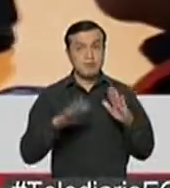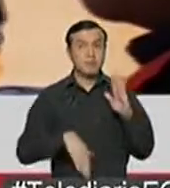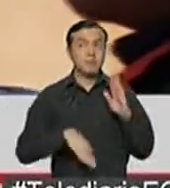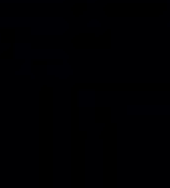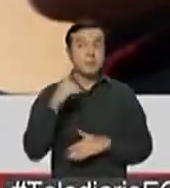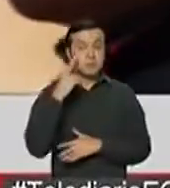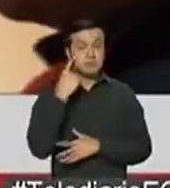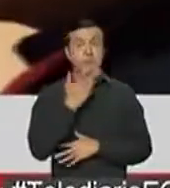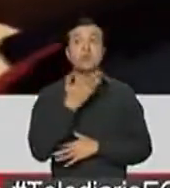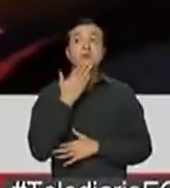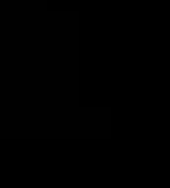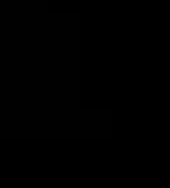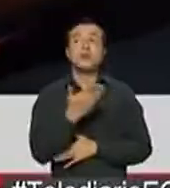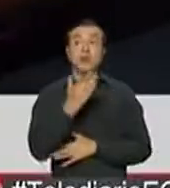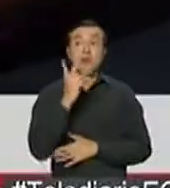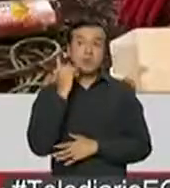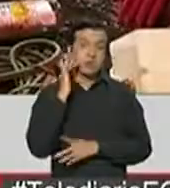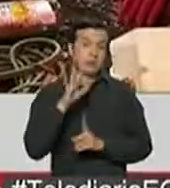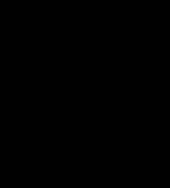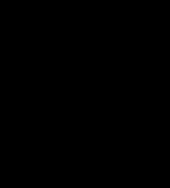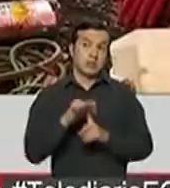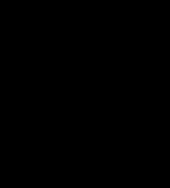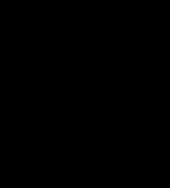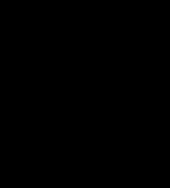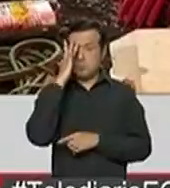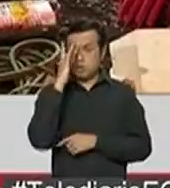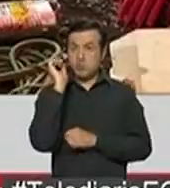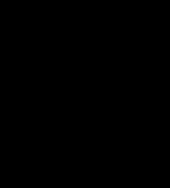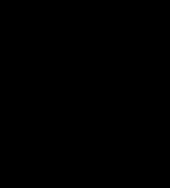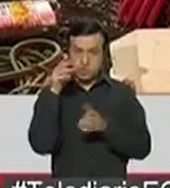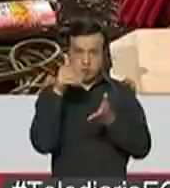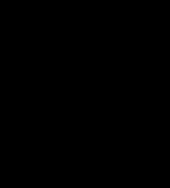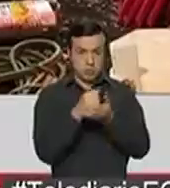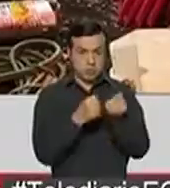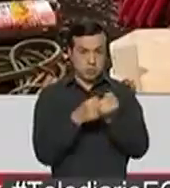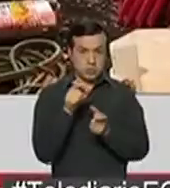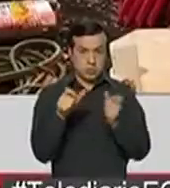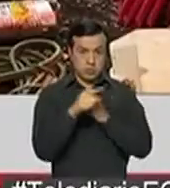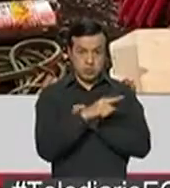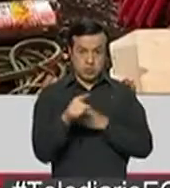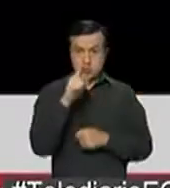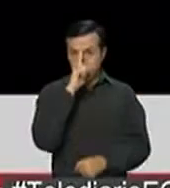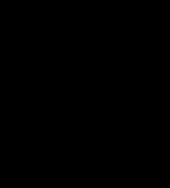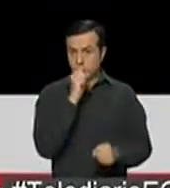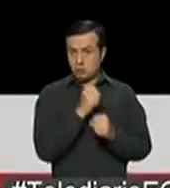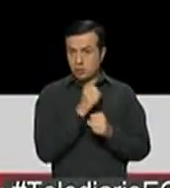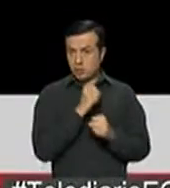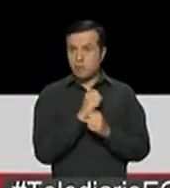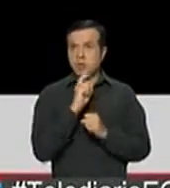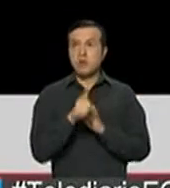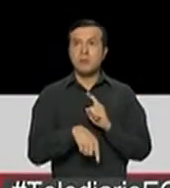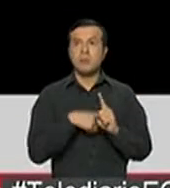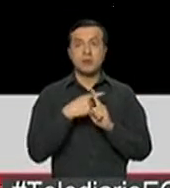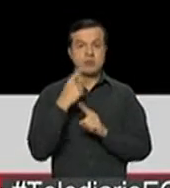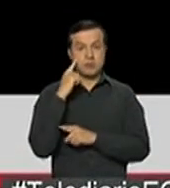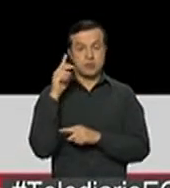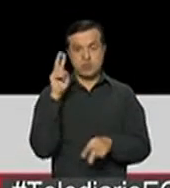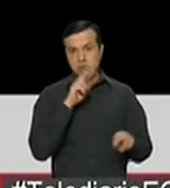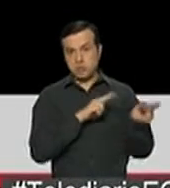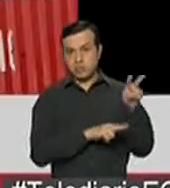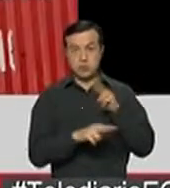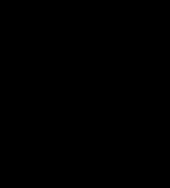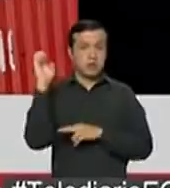se convierte en un hito para el país, puede la seguridad nacional que trabaja allí y completar la cobertura del sistema